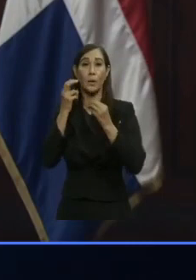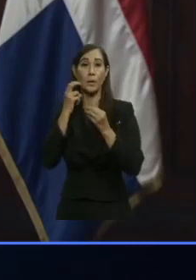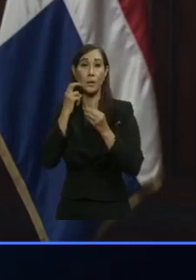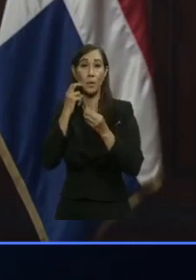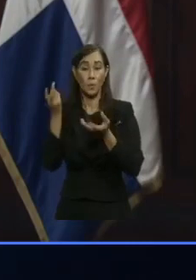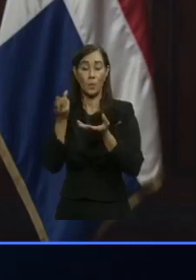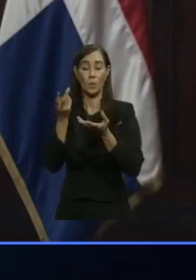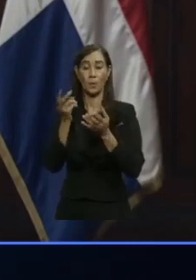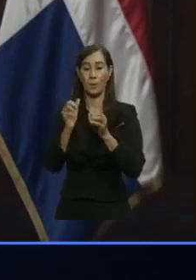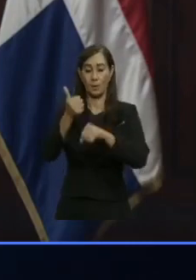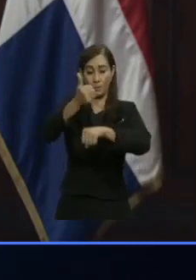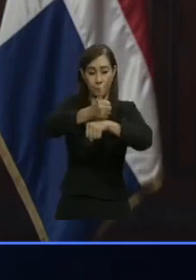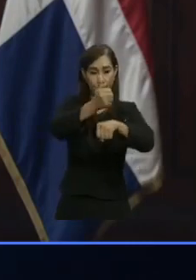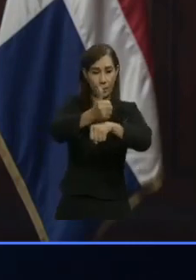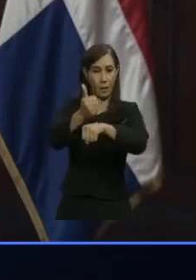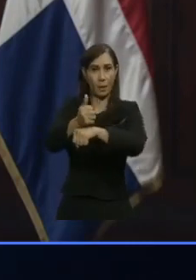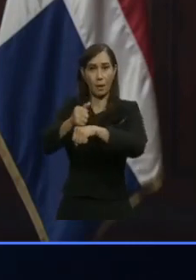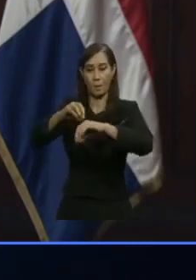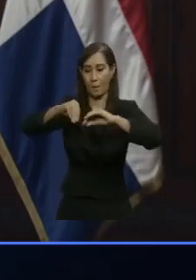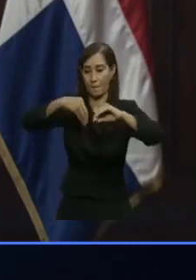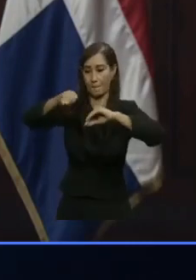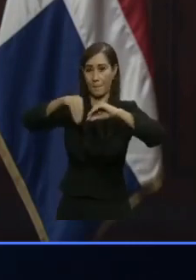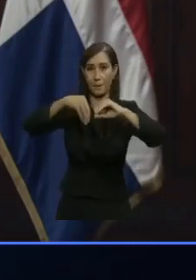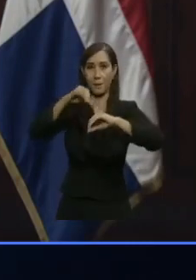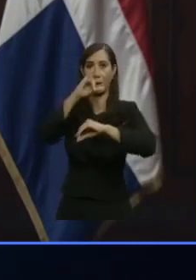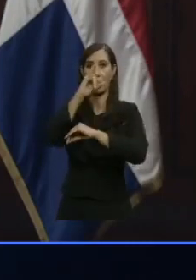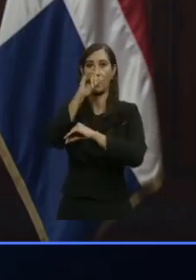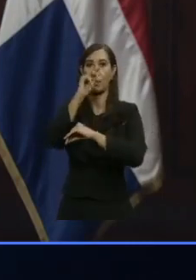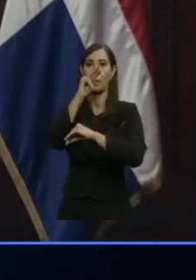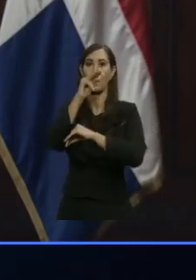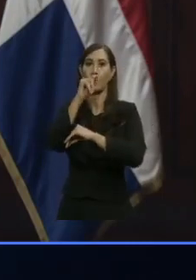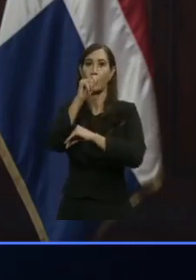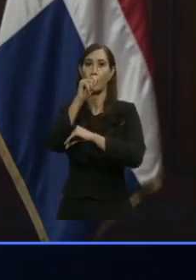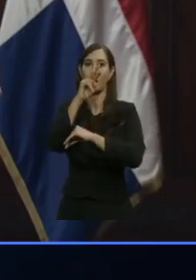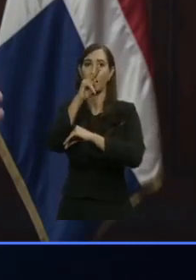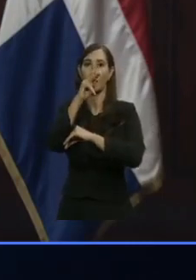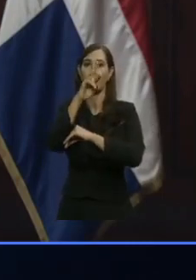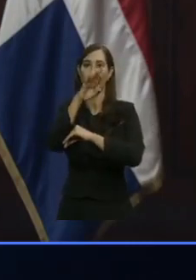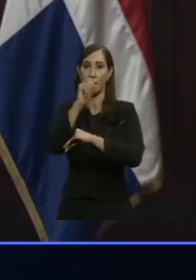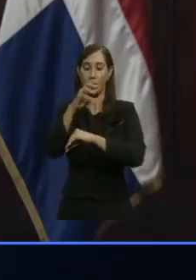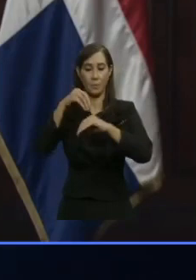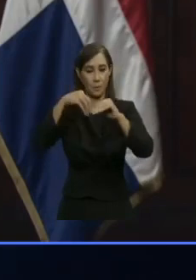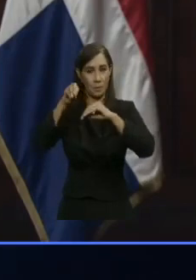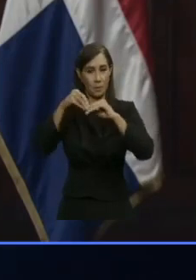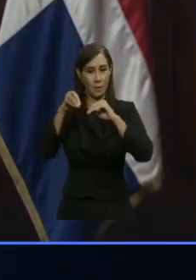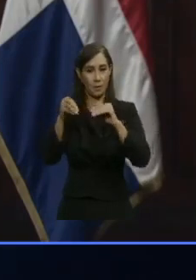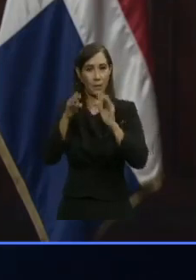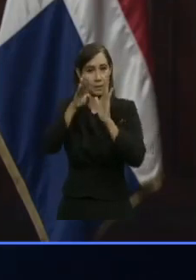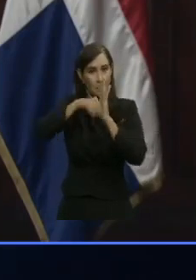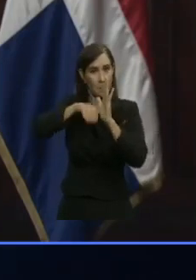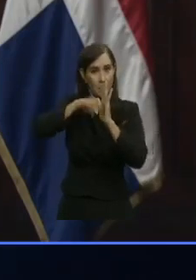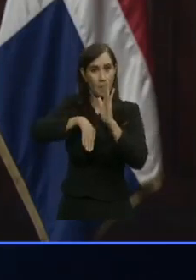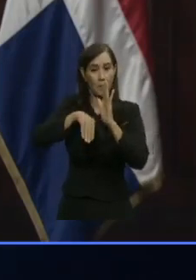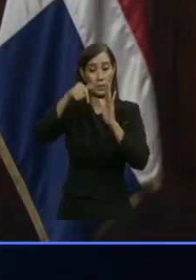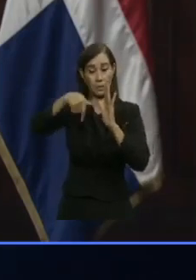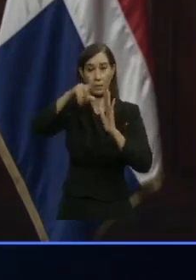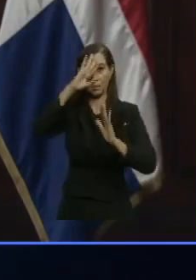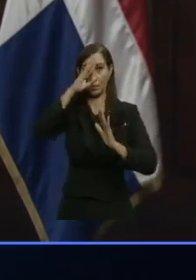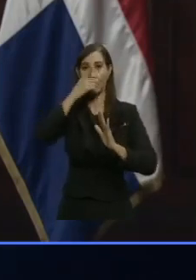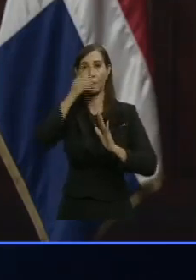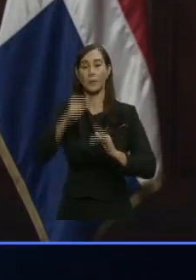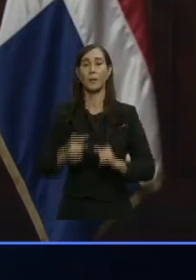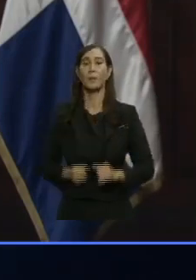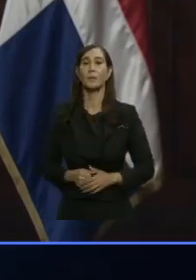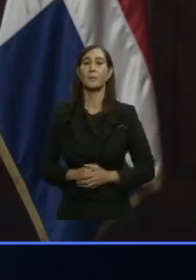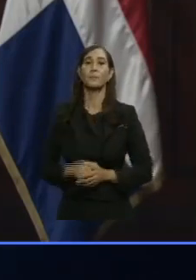primero hacer un presupuesto porque antes te hacía un presupuesto en gobernación presupuesto se pasaba con un hotelito